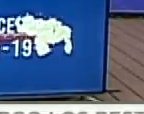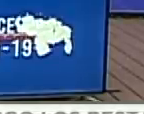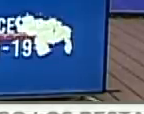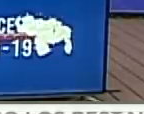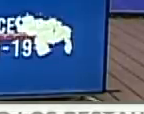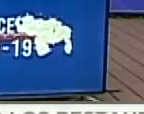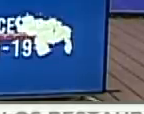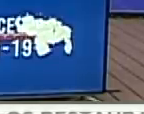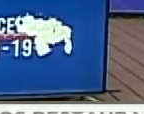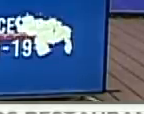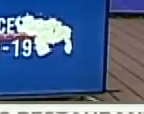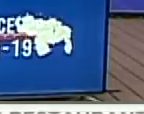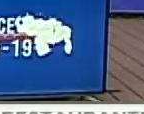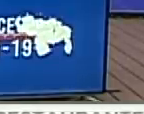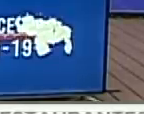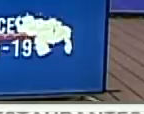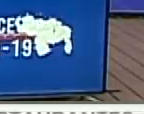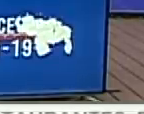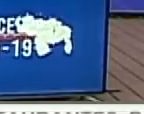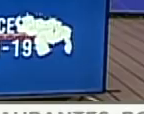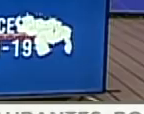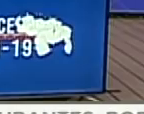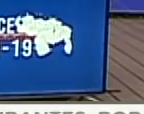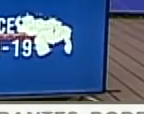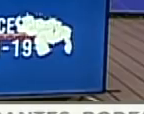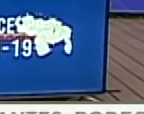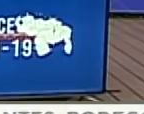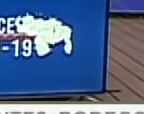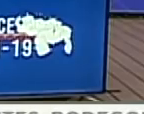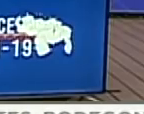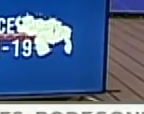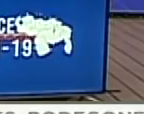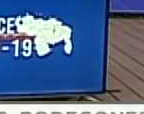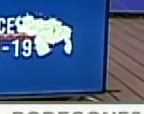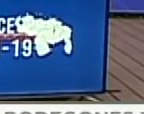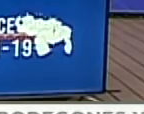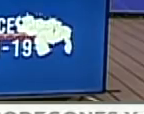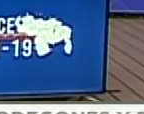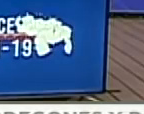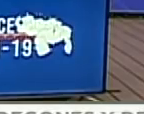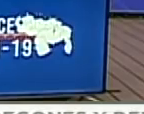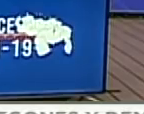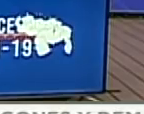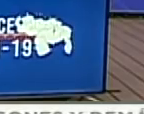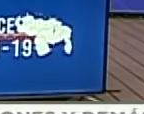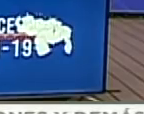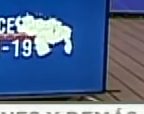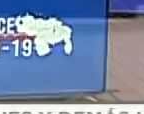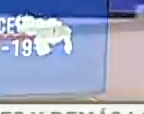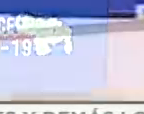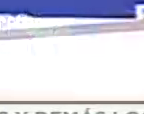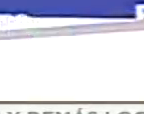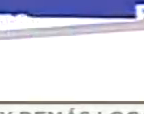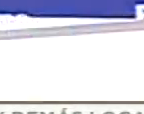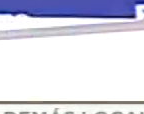Mi saludo pues a toda Venezuela, aquí viendo siempre los mensajes. Pendiente de